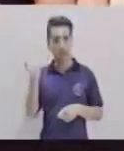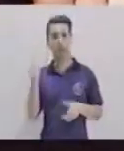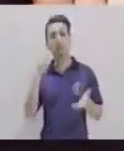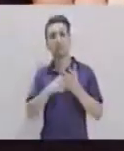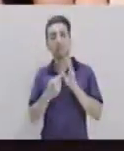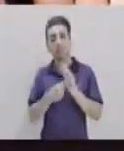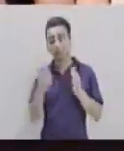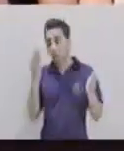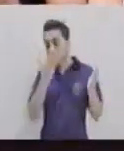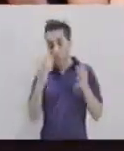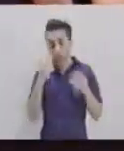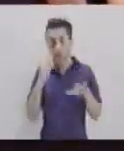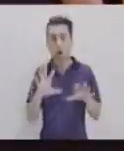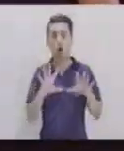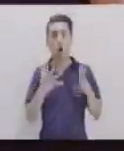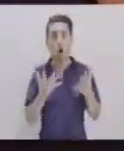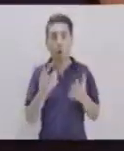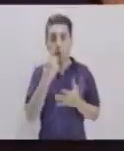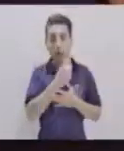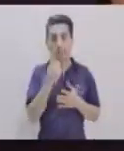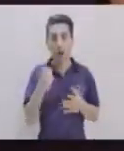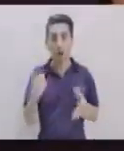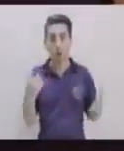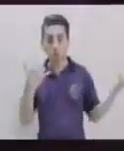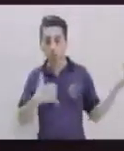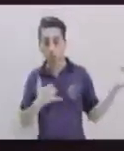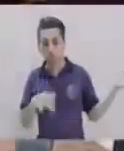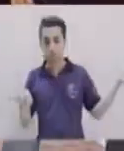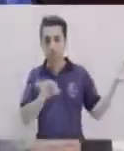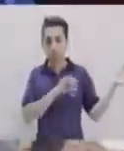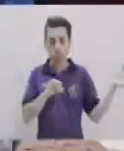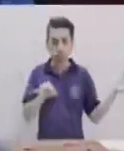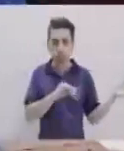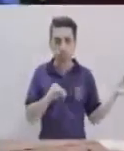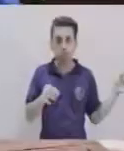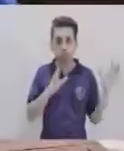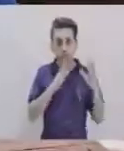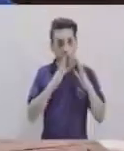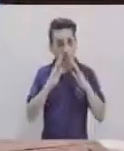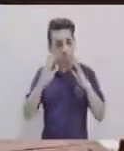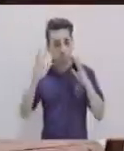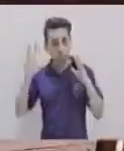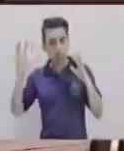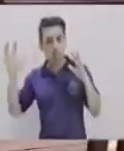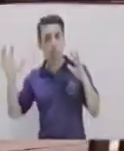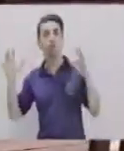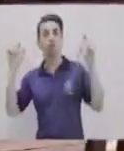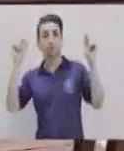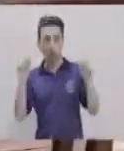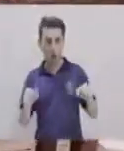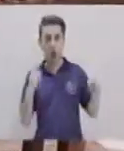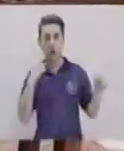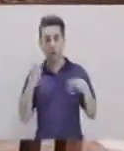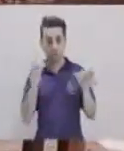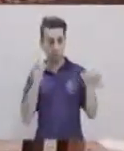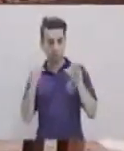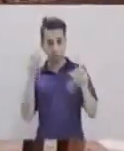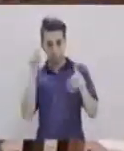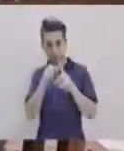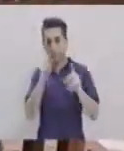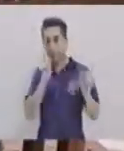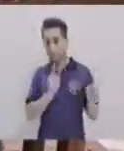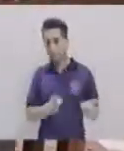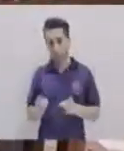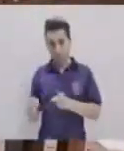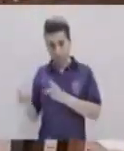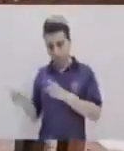teclado cromático, que es lo equivalente a ver las teclas negras en el piano. Entonces, estas teclas,